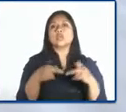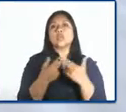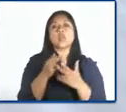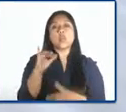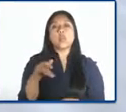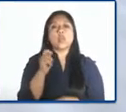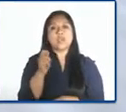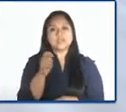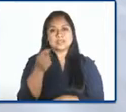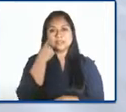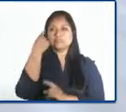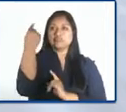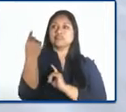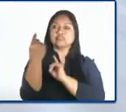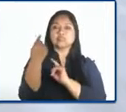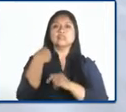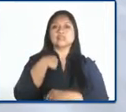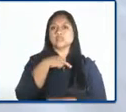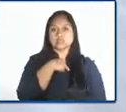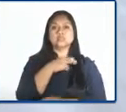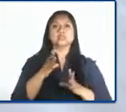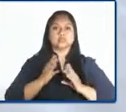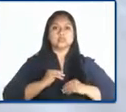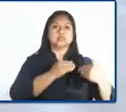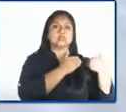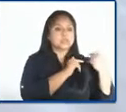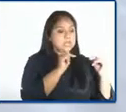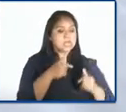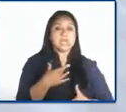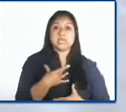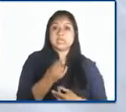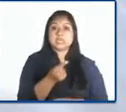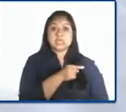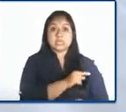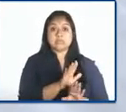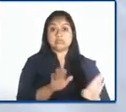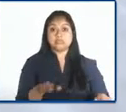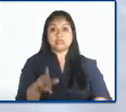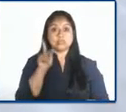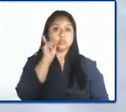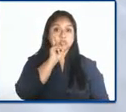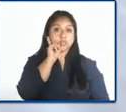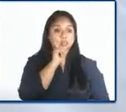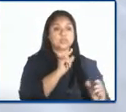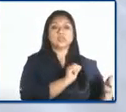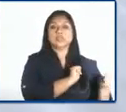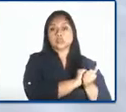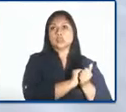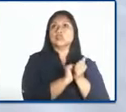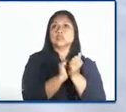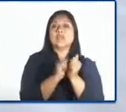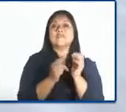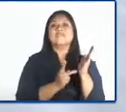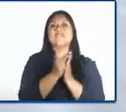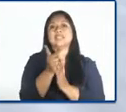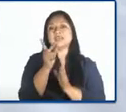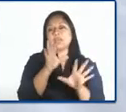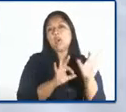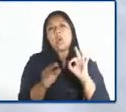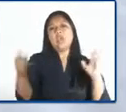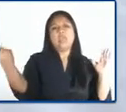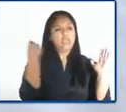ejercemos ciertas atribuciones en representación de los intereses y derechos de los niños, niñas y adolescentes víctimas o que han sido